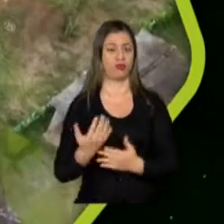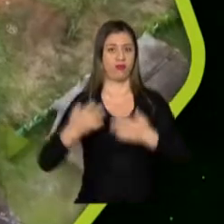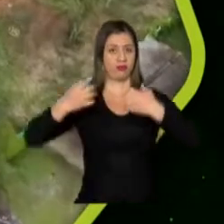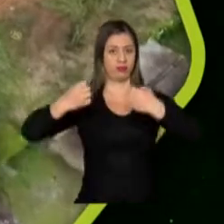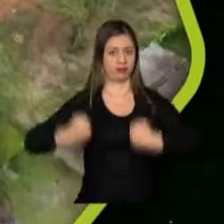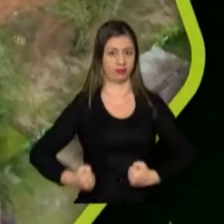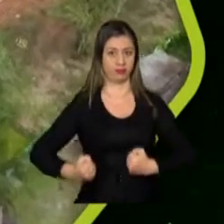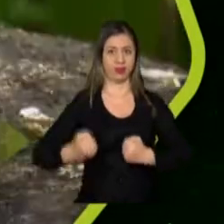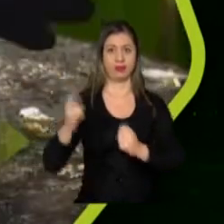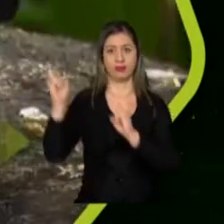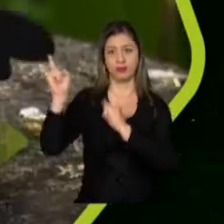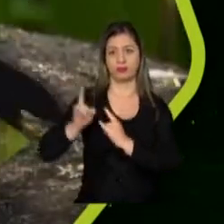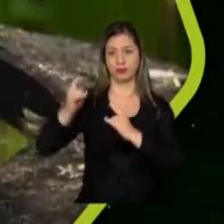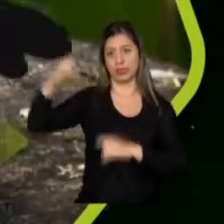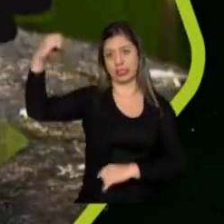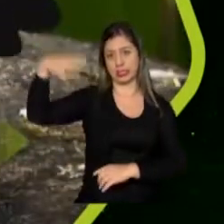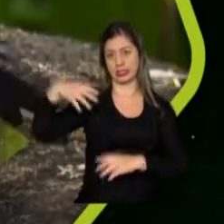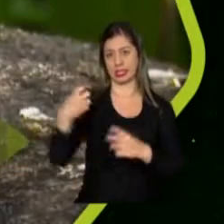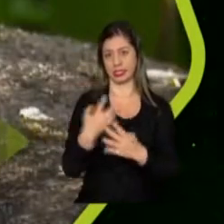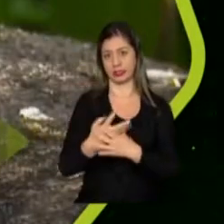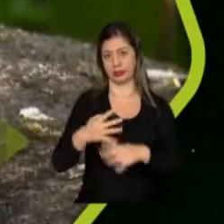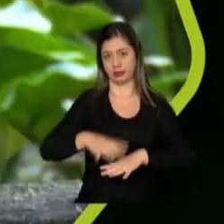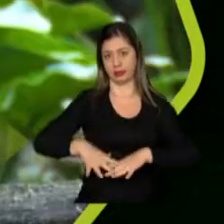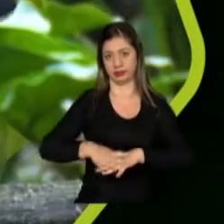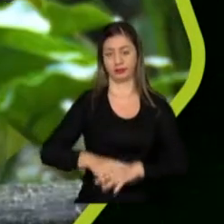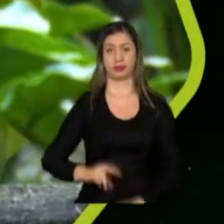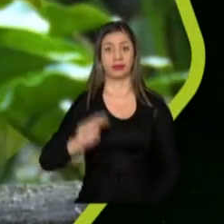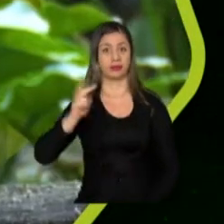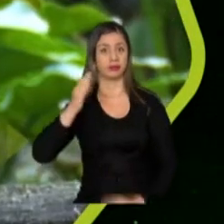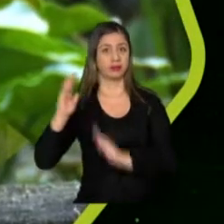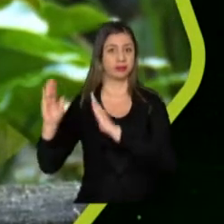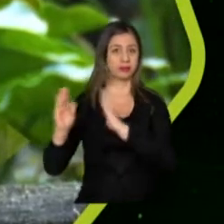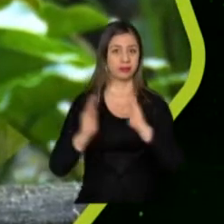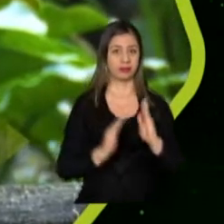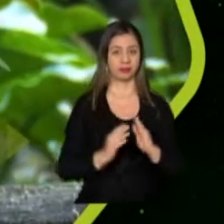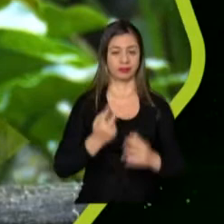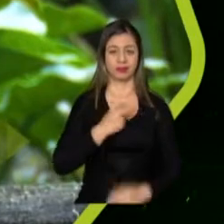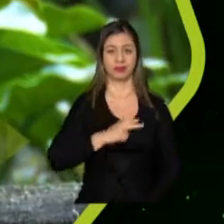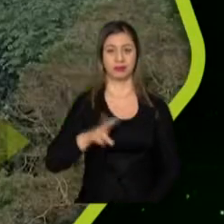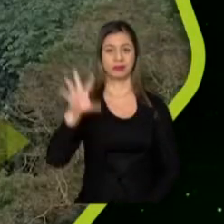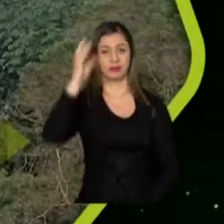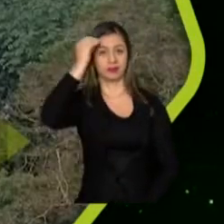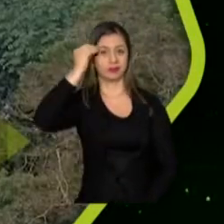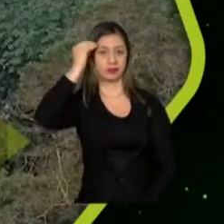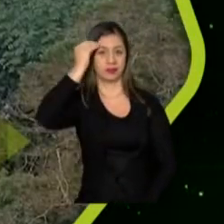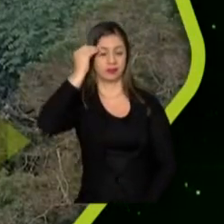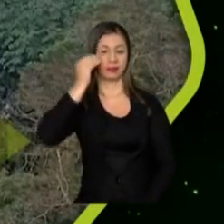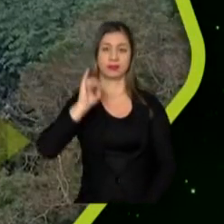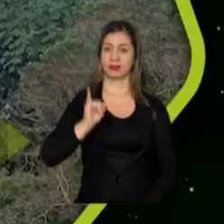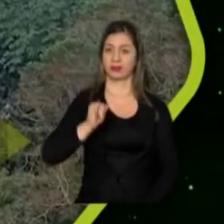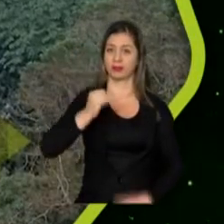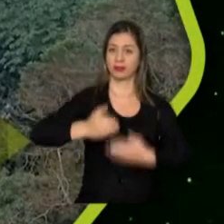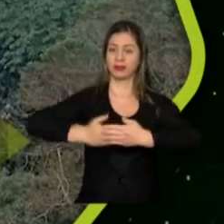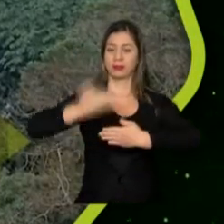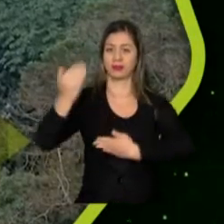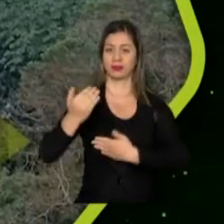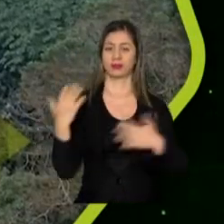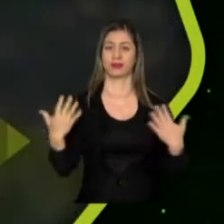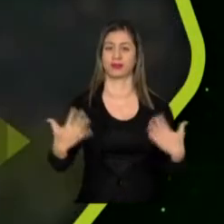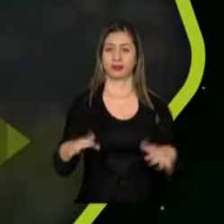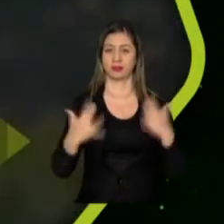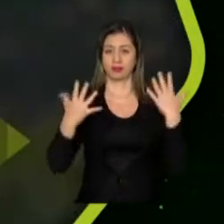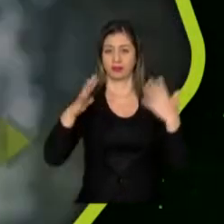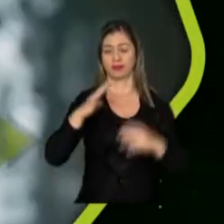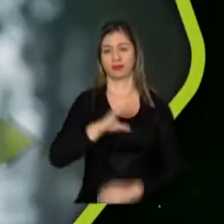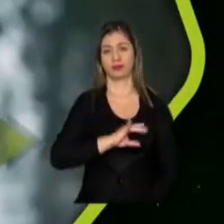con energía solar. Les tenemos el segundo episodio de Rocky Rupito en el Valle de los Sueños. Este jueves arranca la octava versión de la